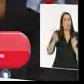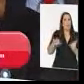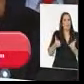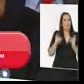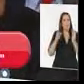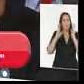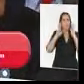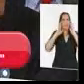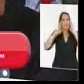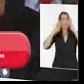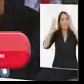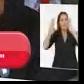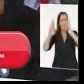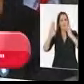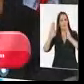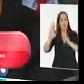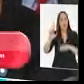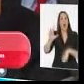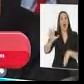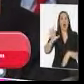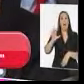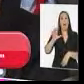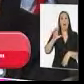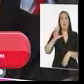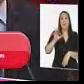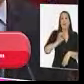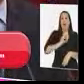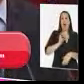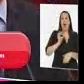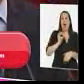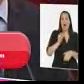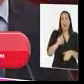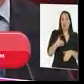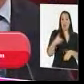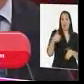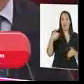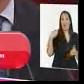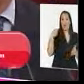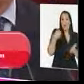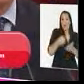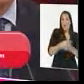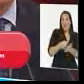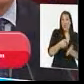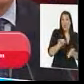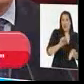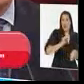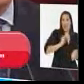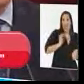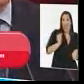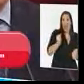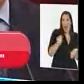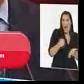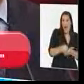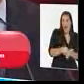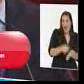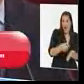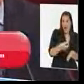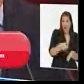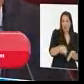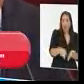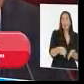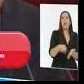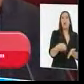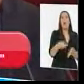cuatro tweets, pareciera que logró apropiarse de la convocatoria del 7 de marzo también. Digo, hay ahí después una situación en la cual esta